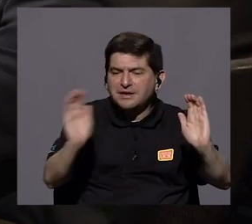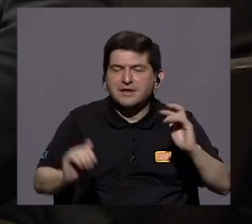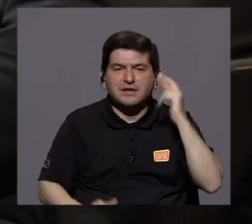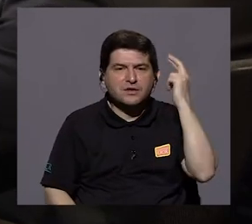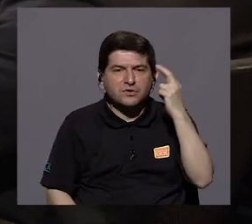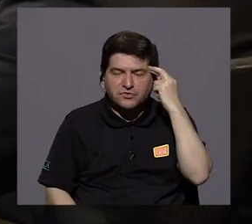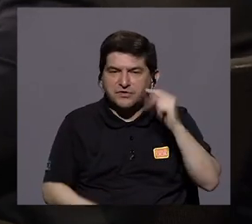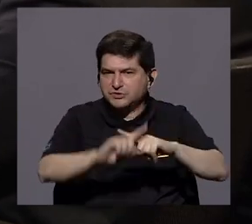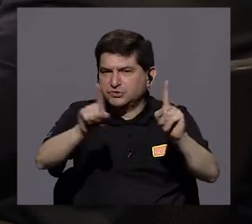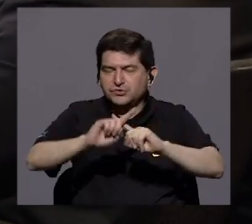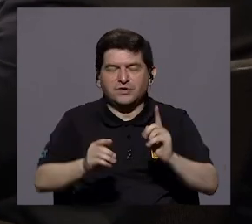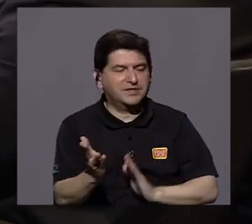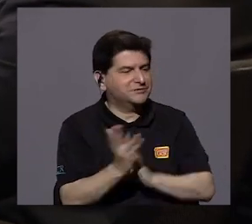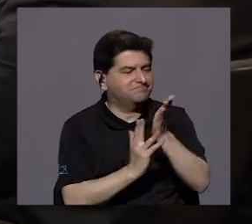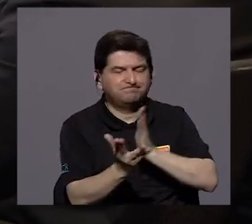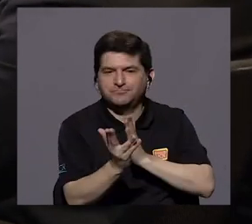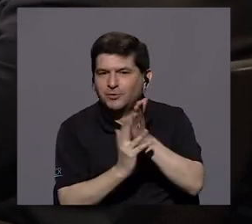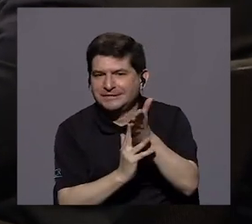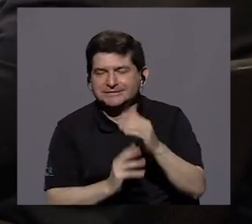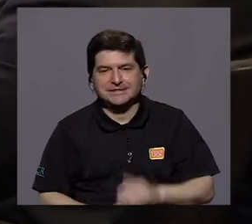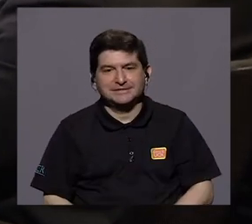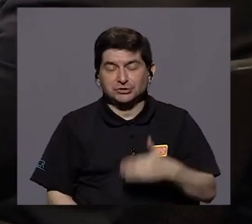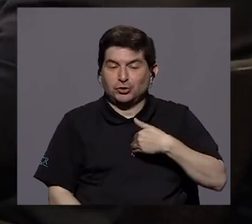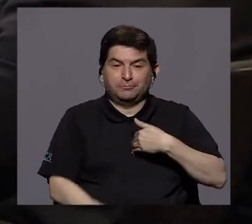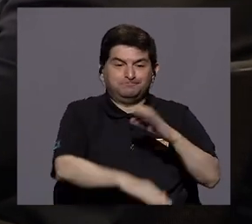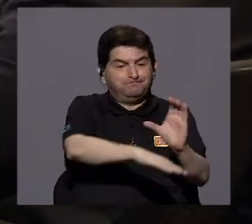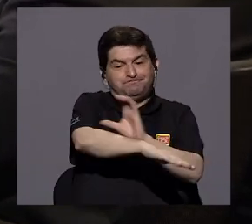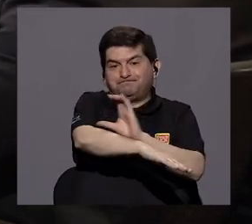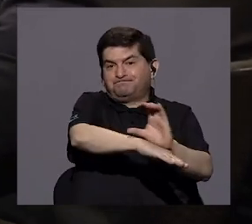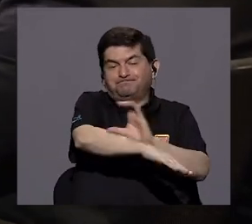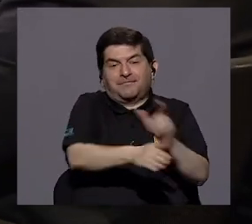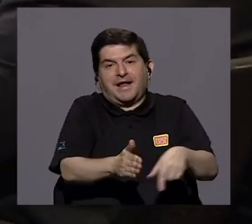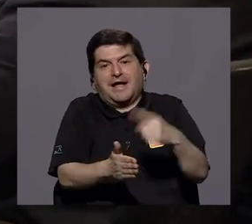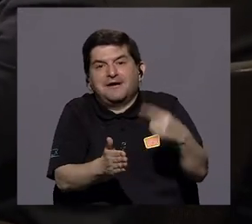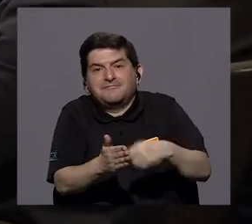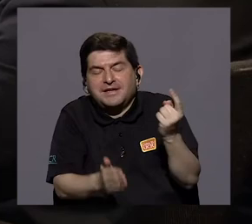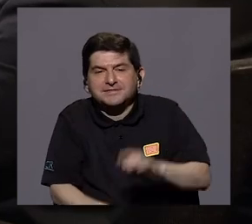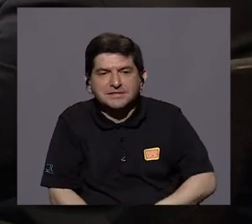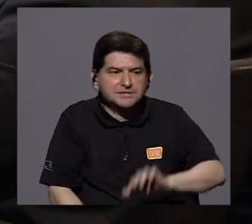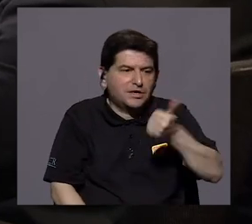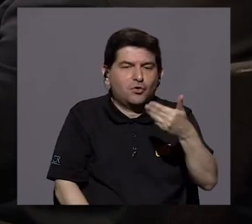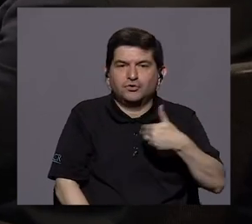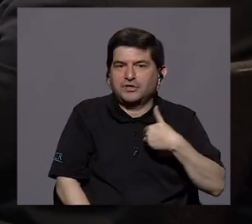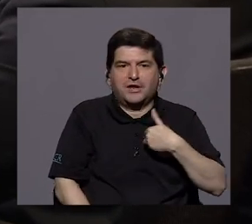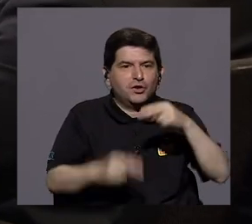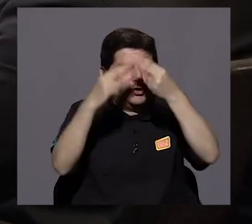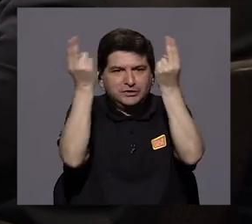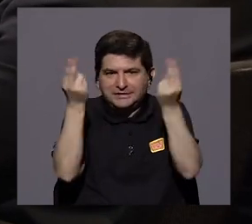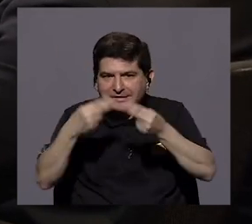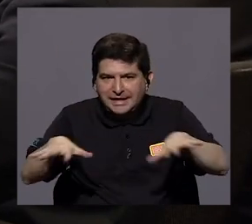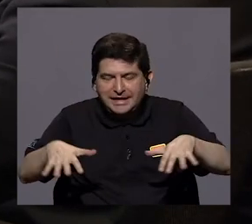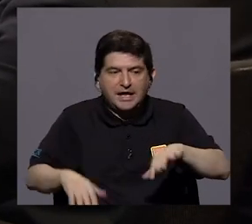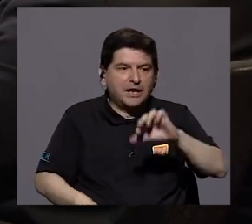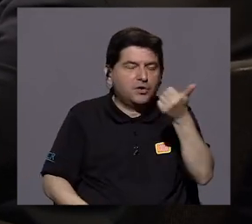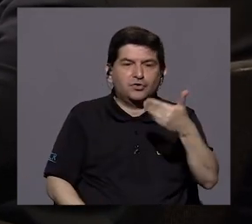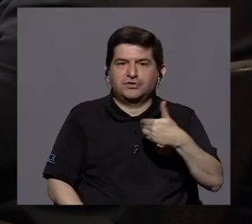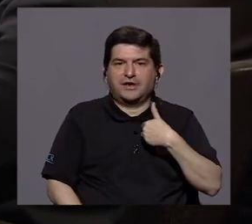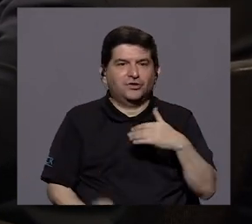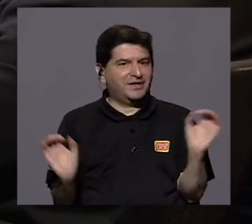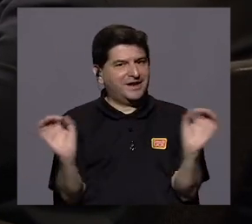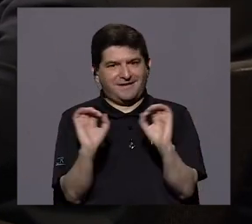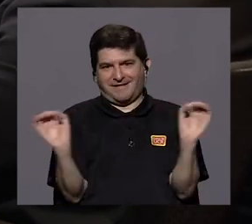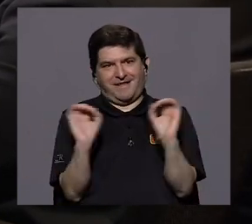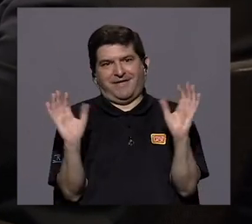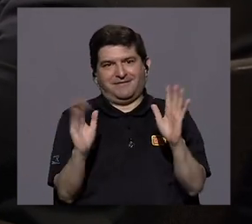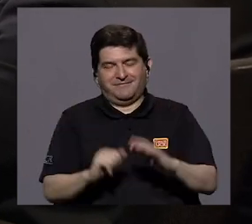por alguna razón no tenían acceso. Sí. Porque no tenían computadora, en algunos casos, en otros porque no tenían internet, y en otros casos porque no tenían ninguna